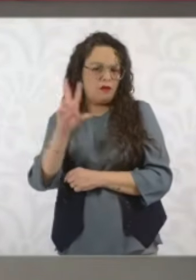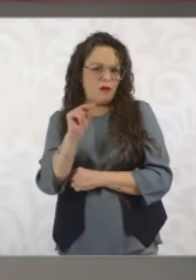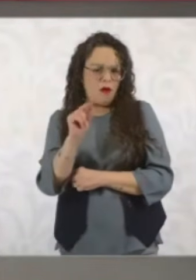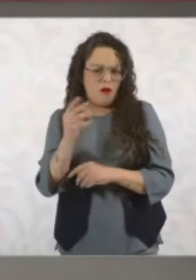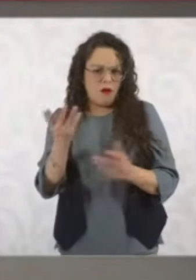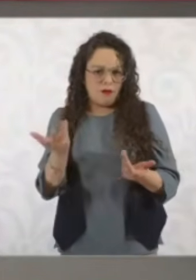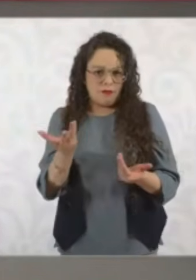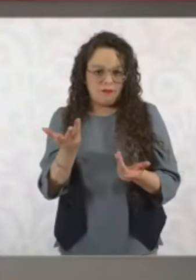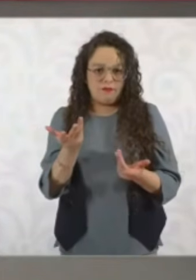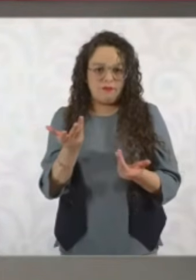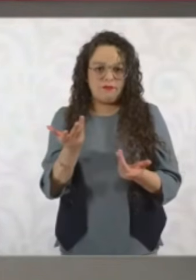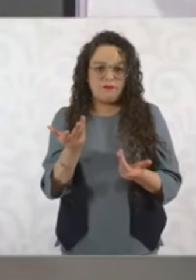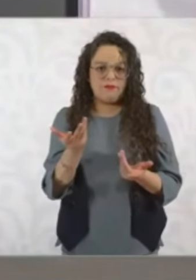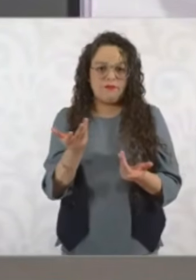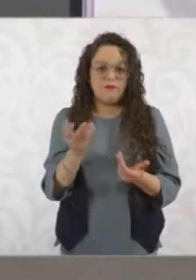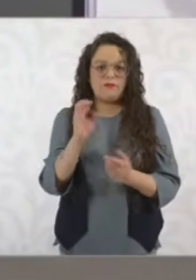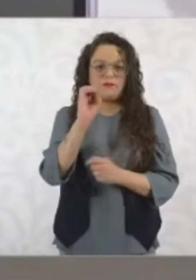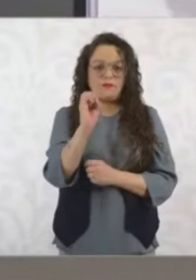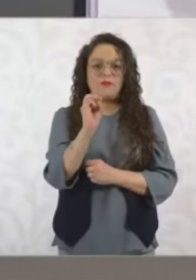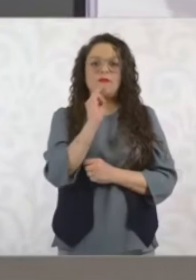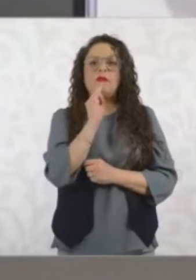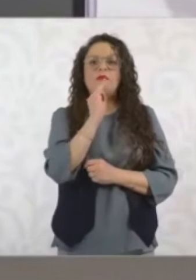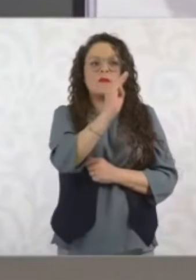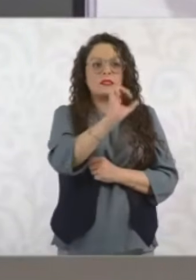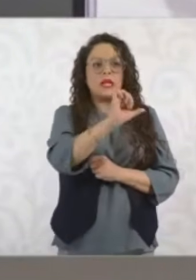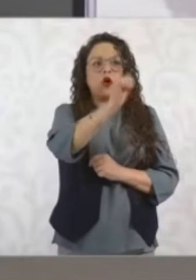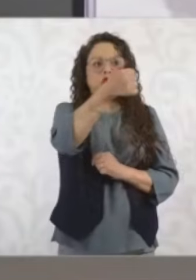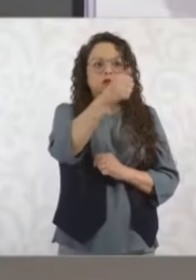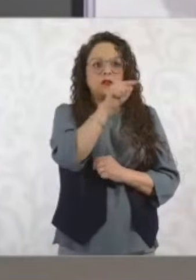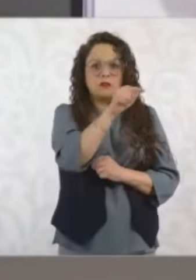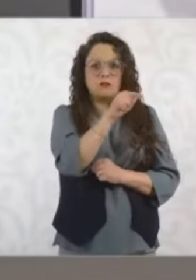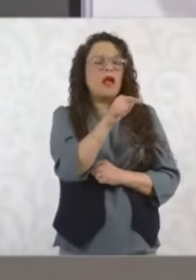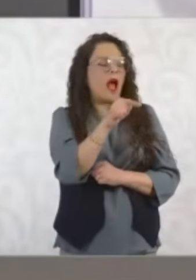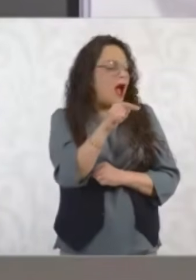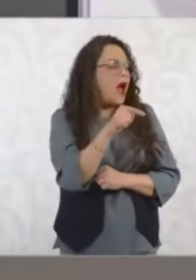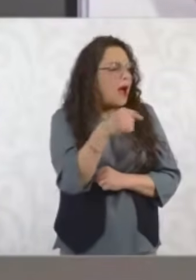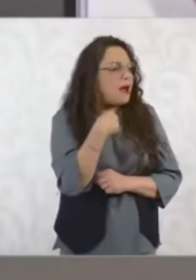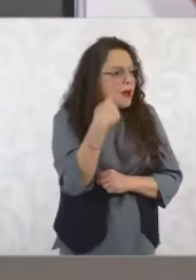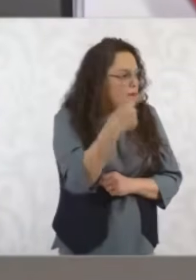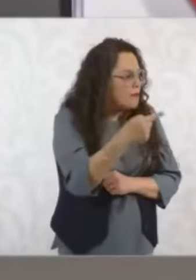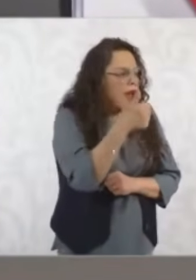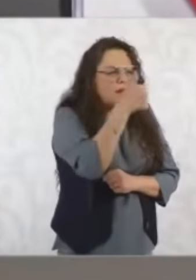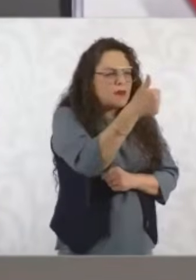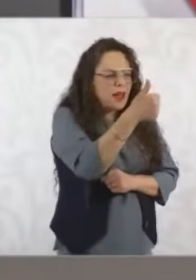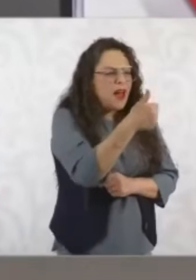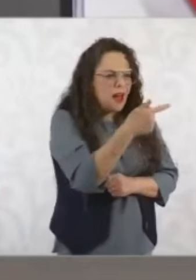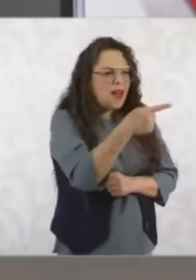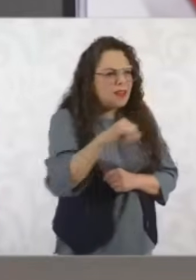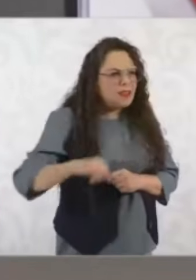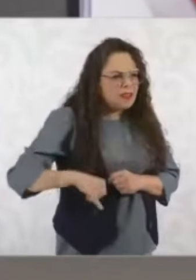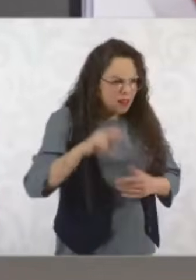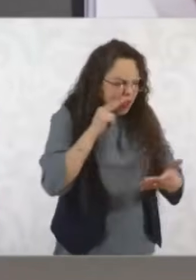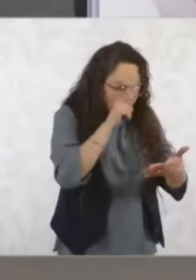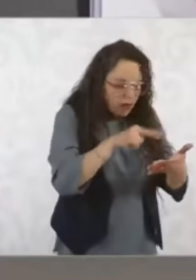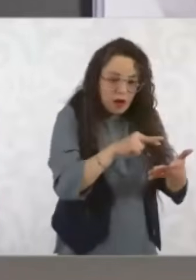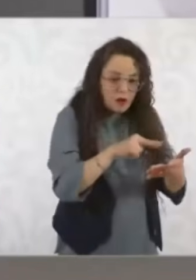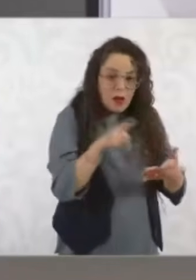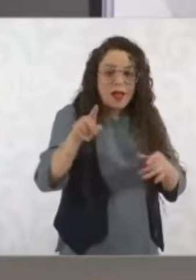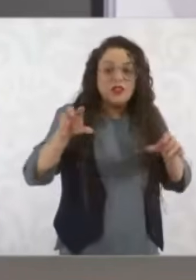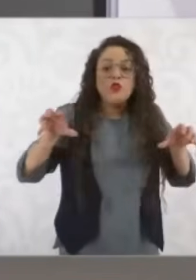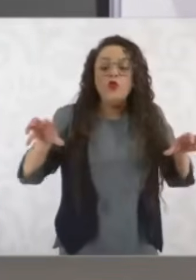reaccionan a mensajes de otros. Todo esto está computarizado. Se trata